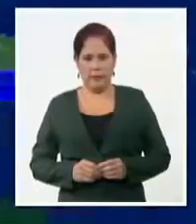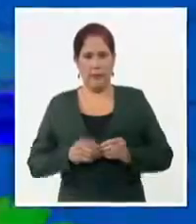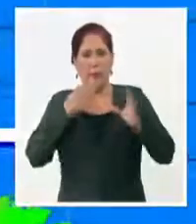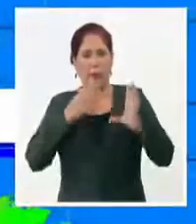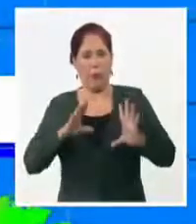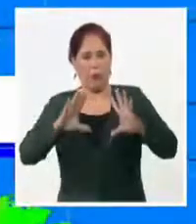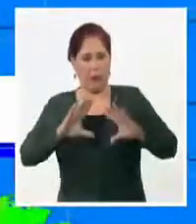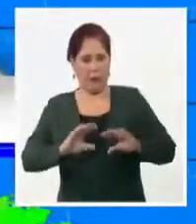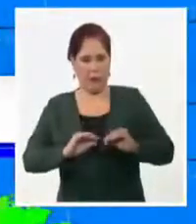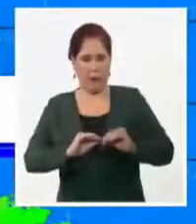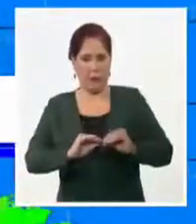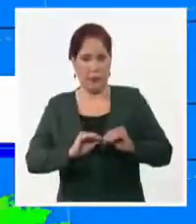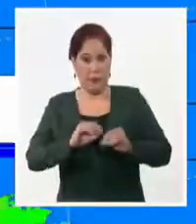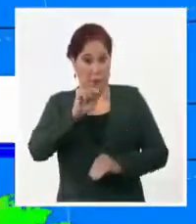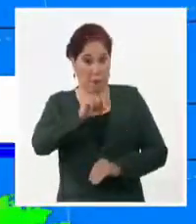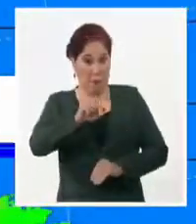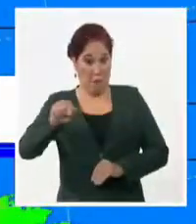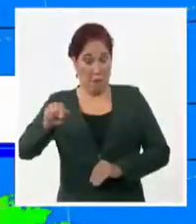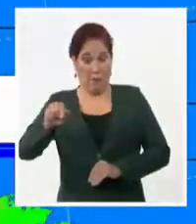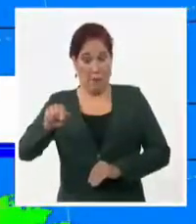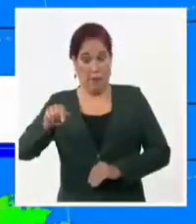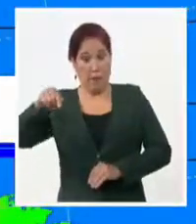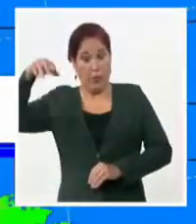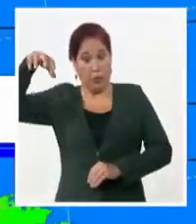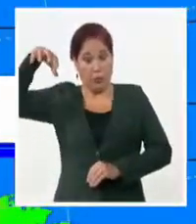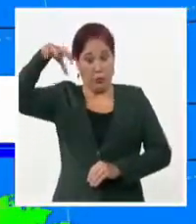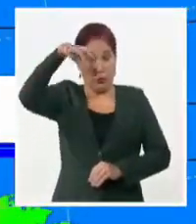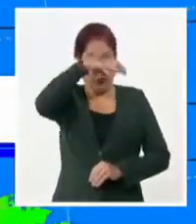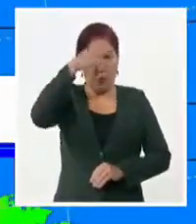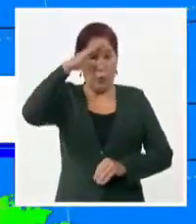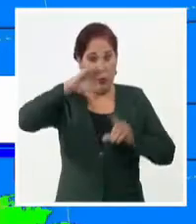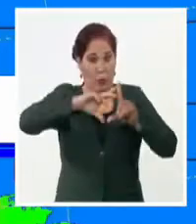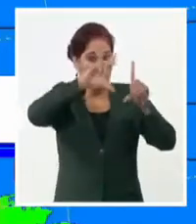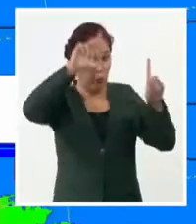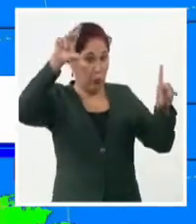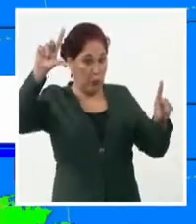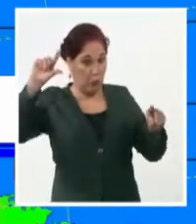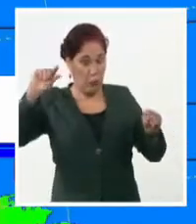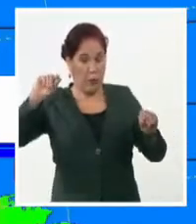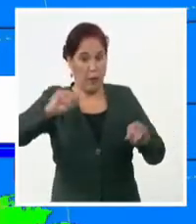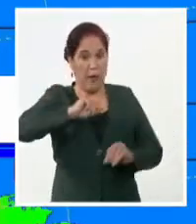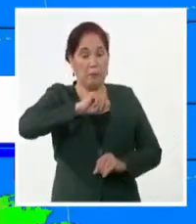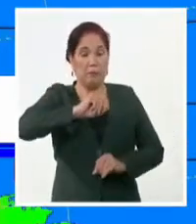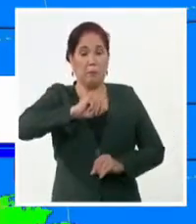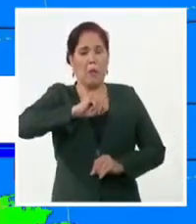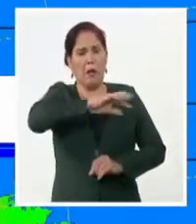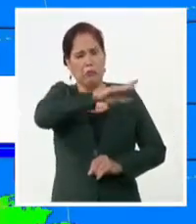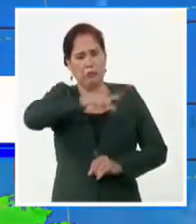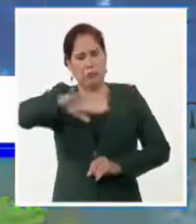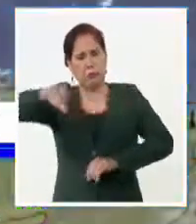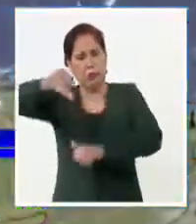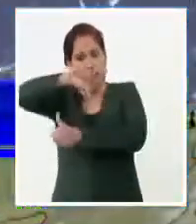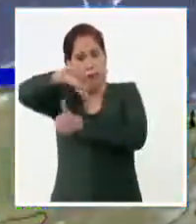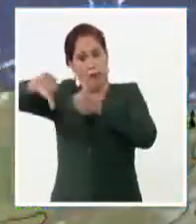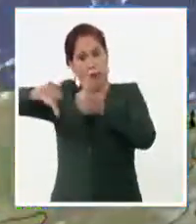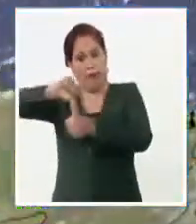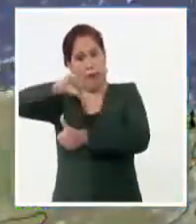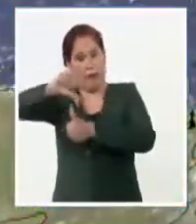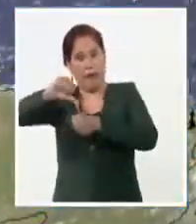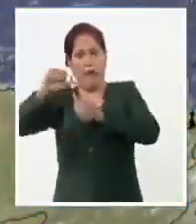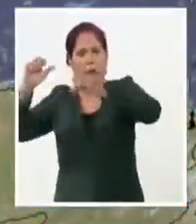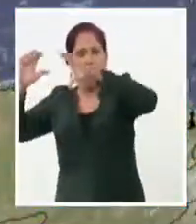Buenas noches. La presencia de esta vaguada en superficie sobre el noroeste del Mar Caribe ha incentivado la actividad de